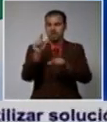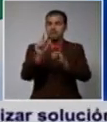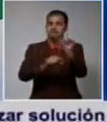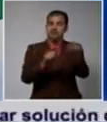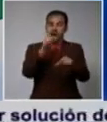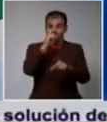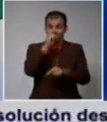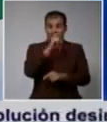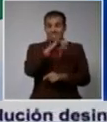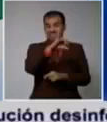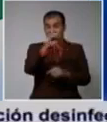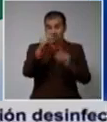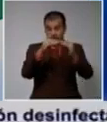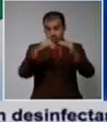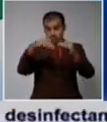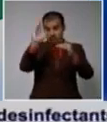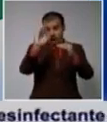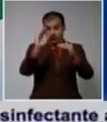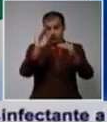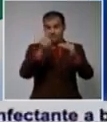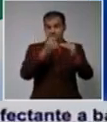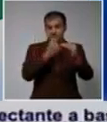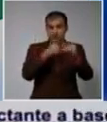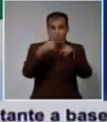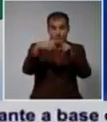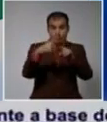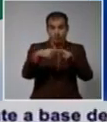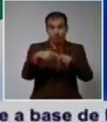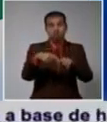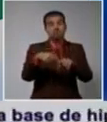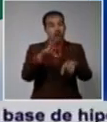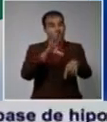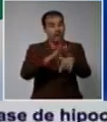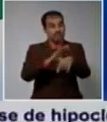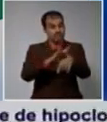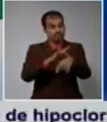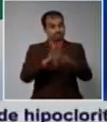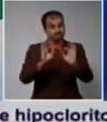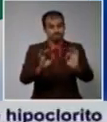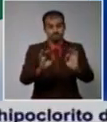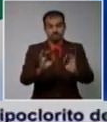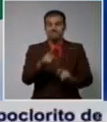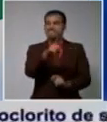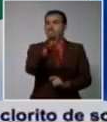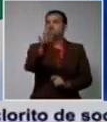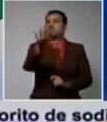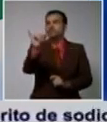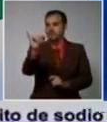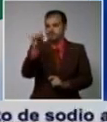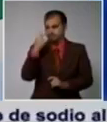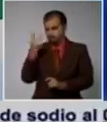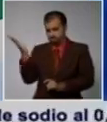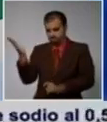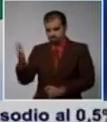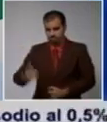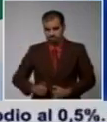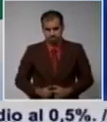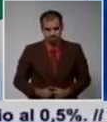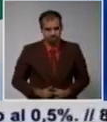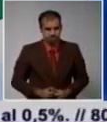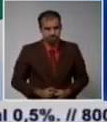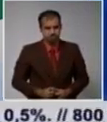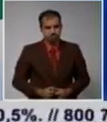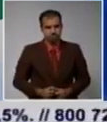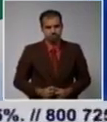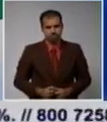más diagnosticadas con COVID. Estamos hablando de 156. Yo creo que yo no tengo que